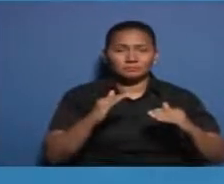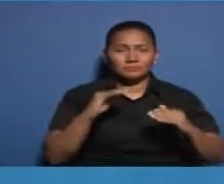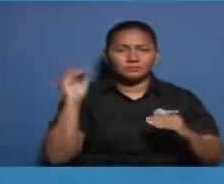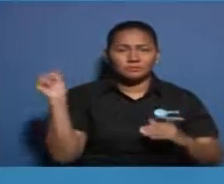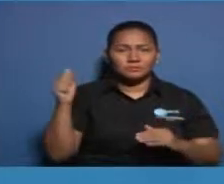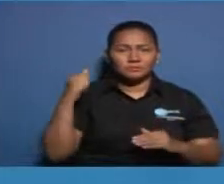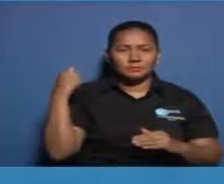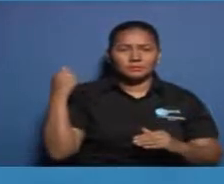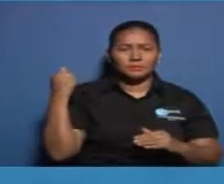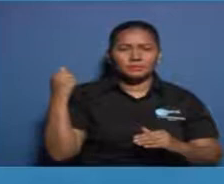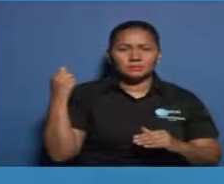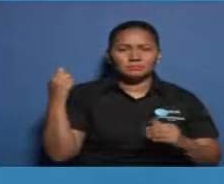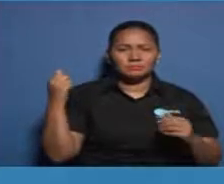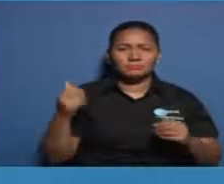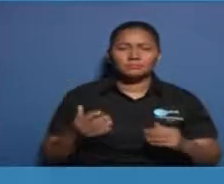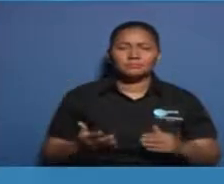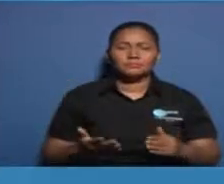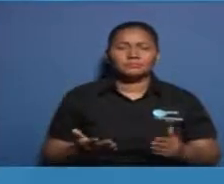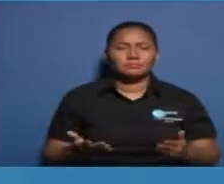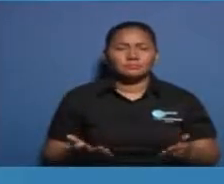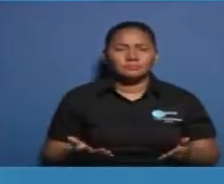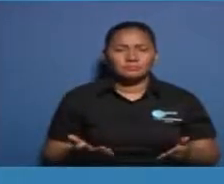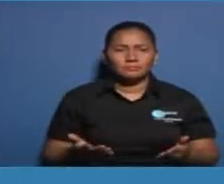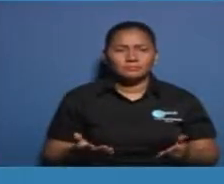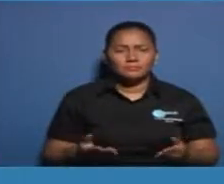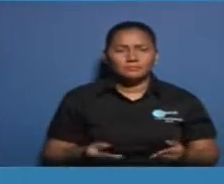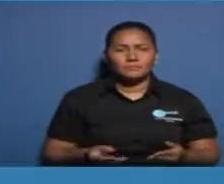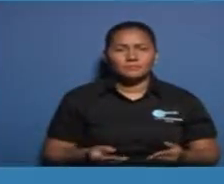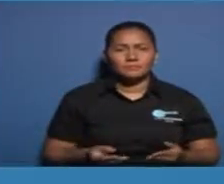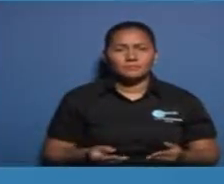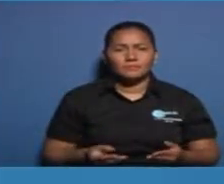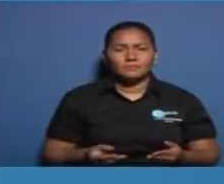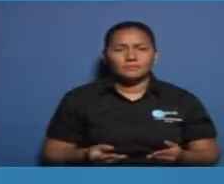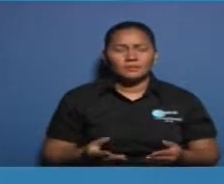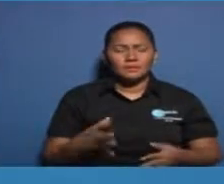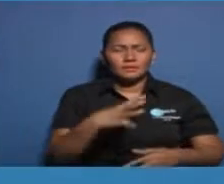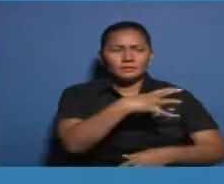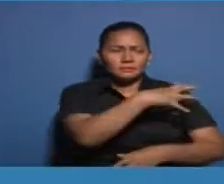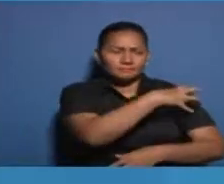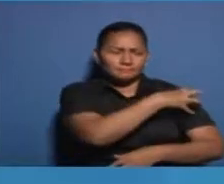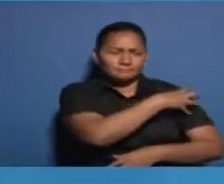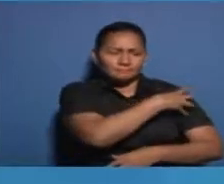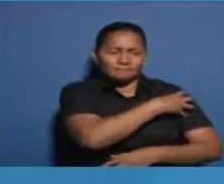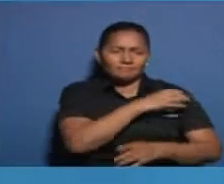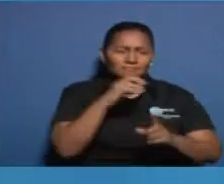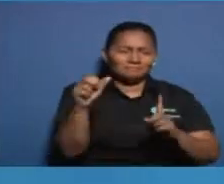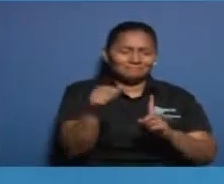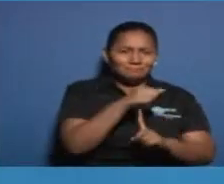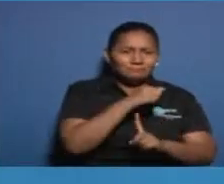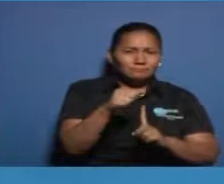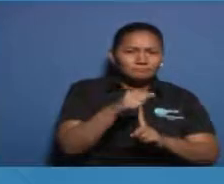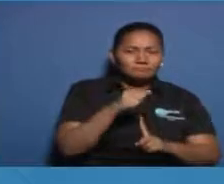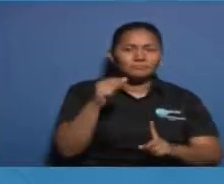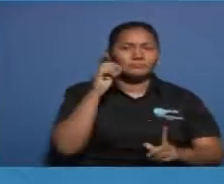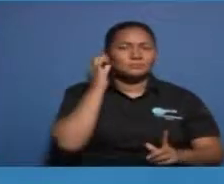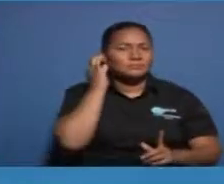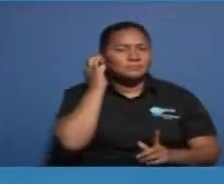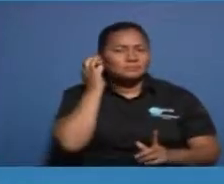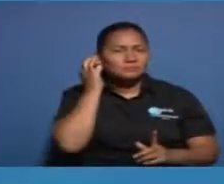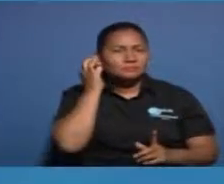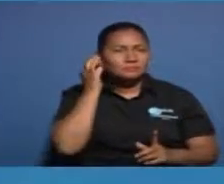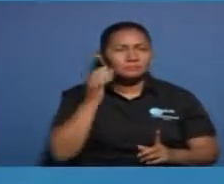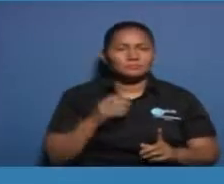relaciones de poder ya y cuando existe esa agresión hacia la mujer en esa relación ese relacionamiento desigual